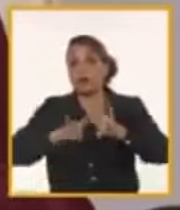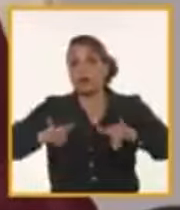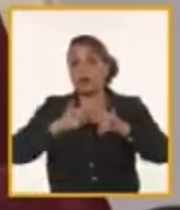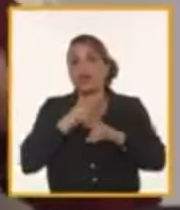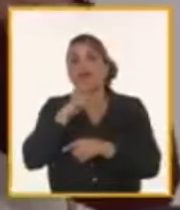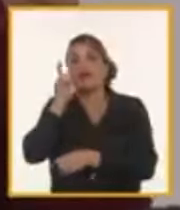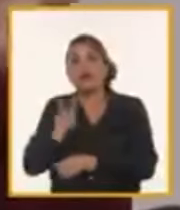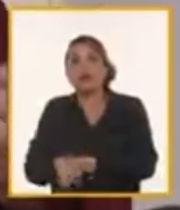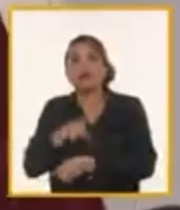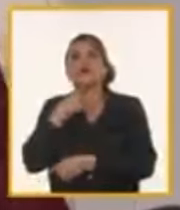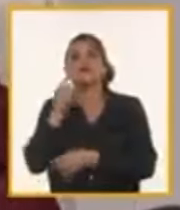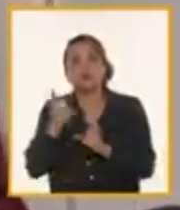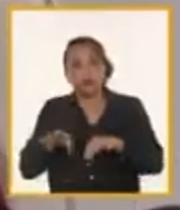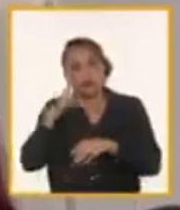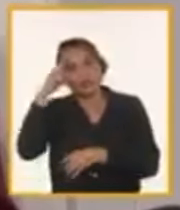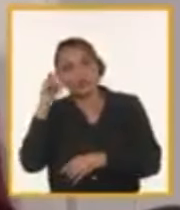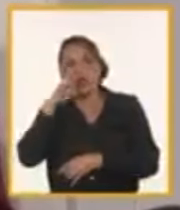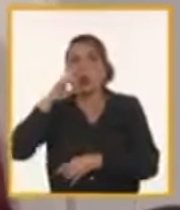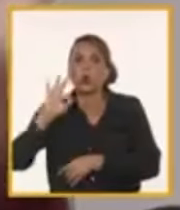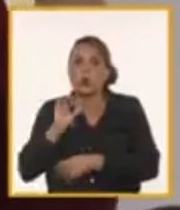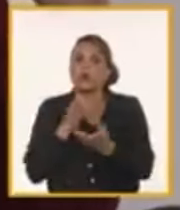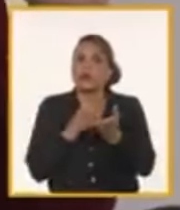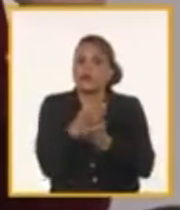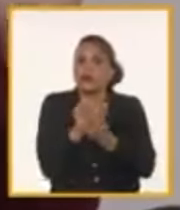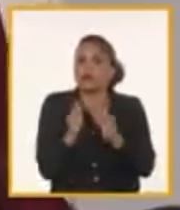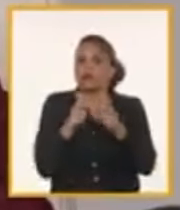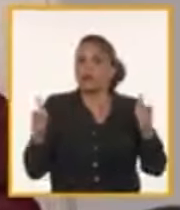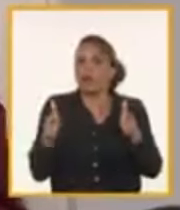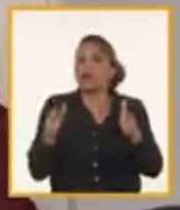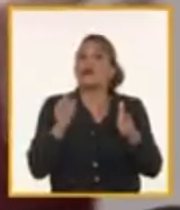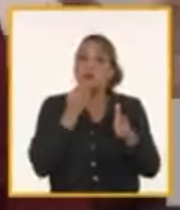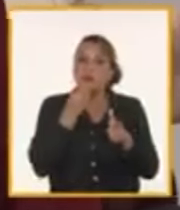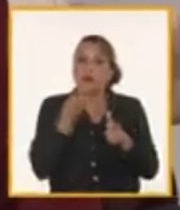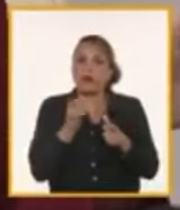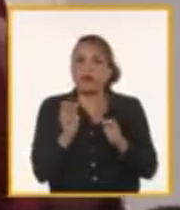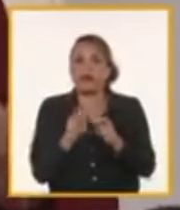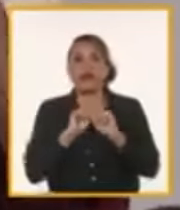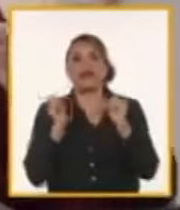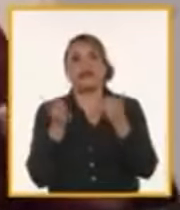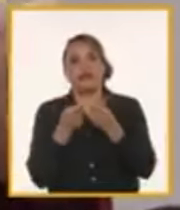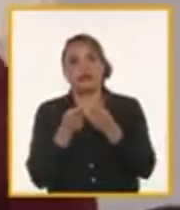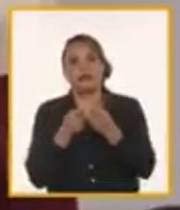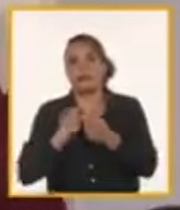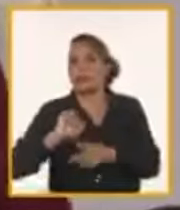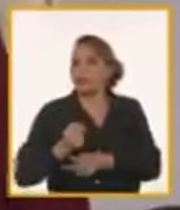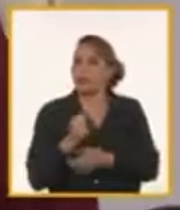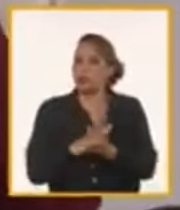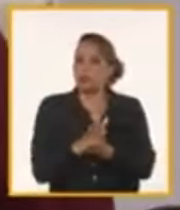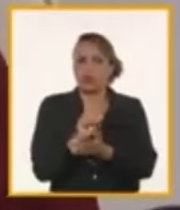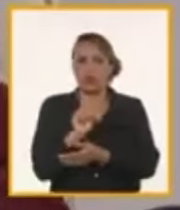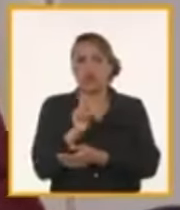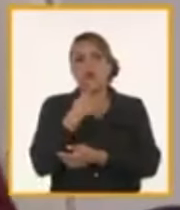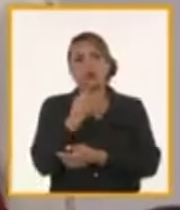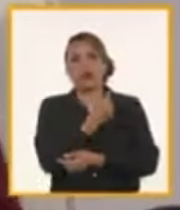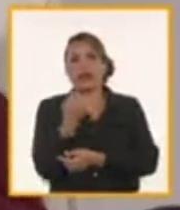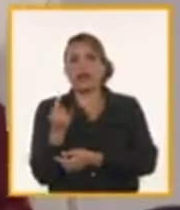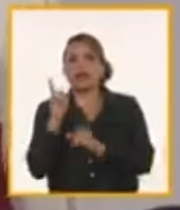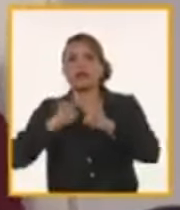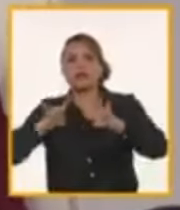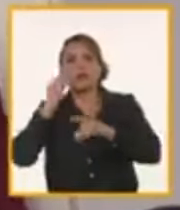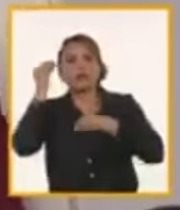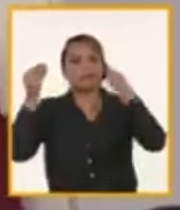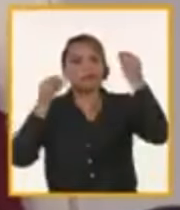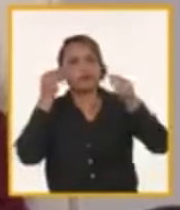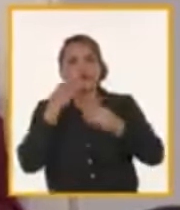realmente tiene condiciones para poder extender el experimento y tal vez generalizar sin presiones pero que cada cual haga una autoevaluación de